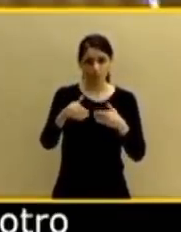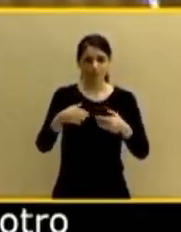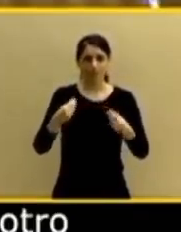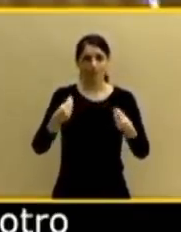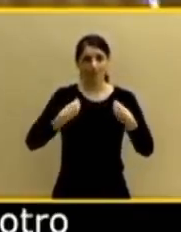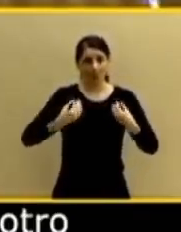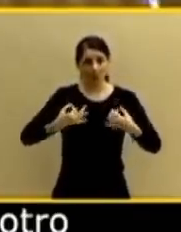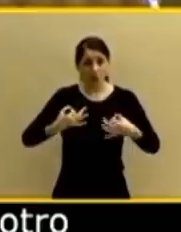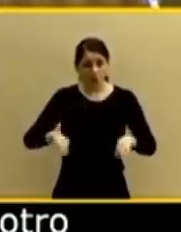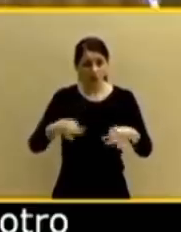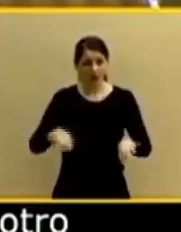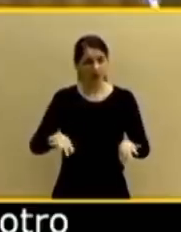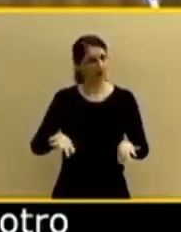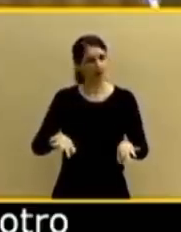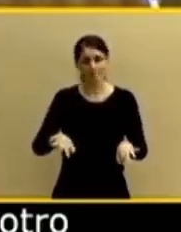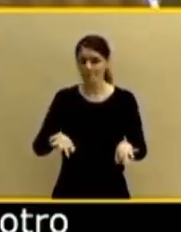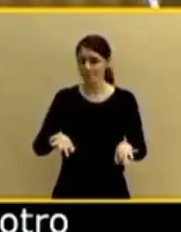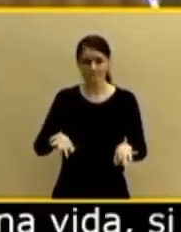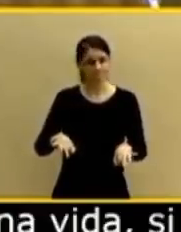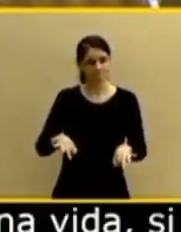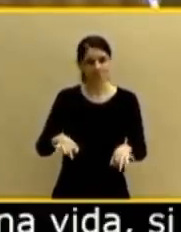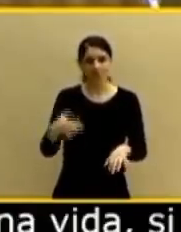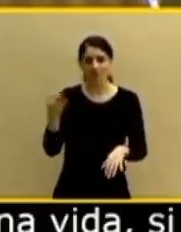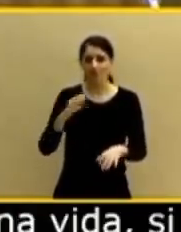como la teníamos antes hasta que no haya un tratamiento o una vacuna.